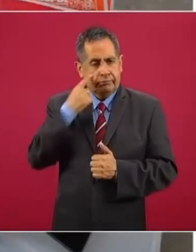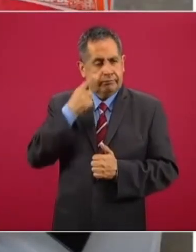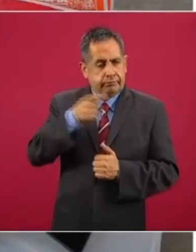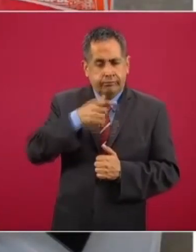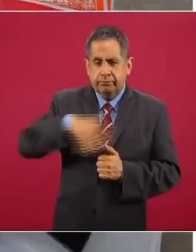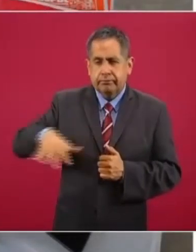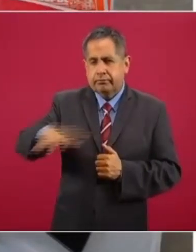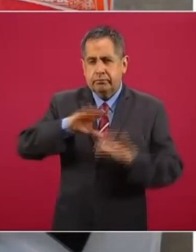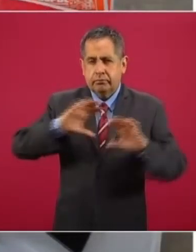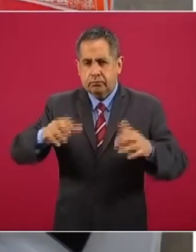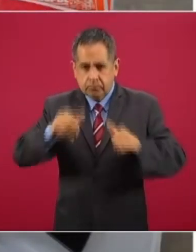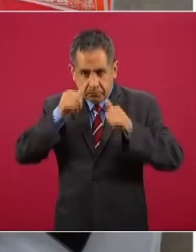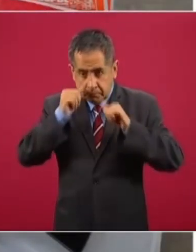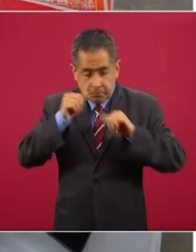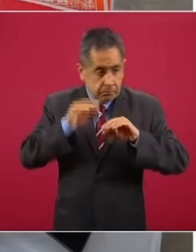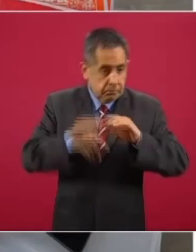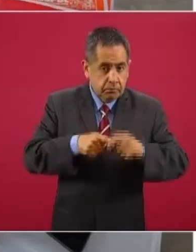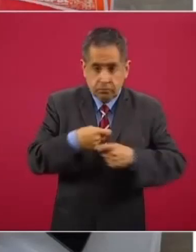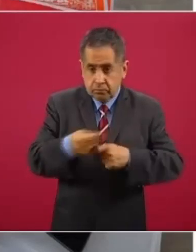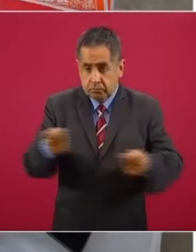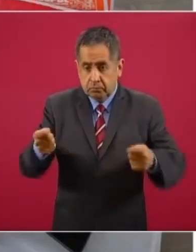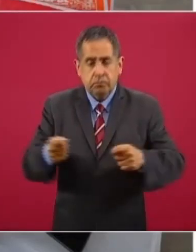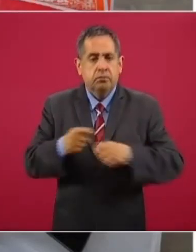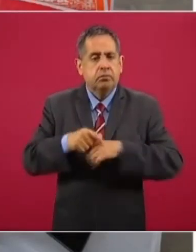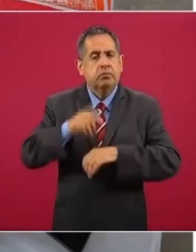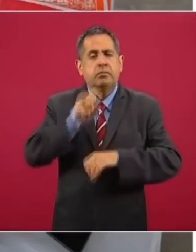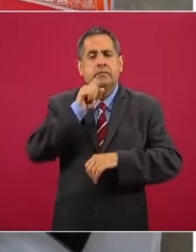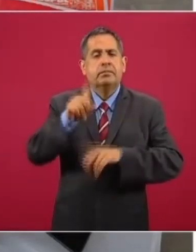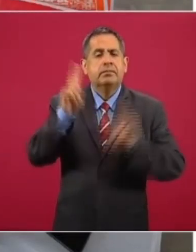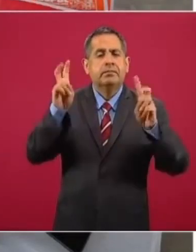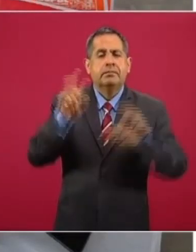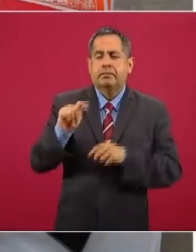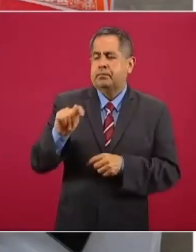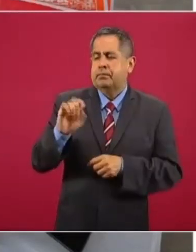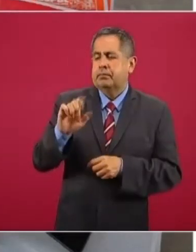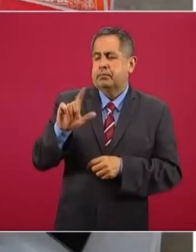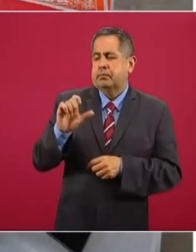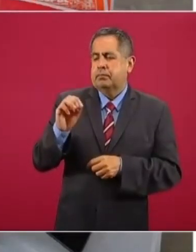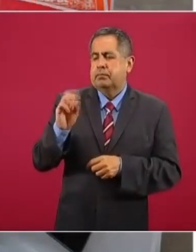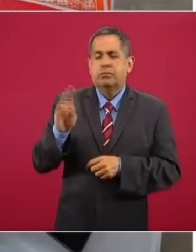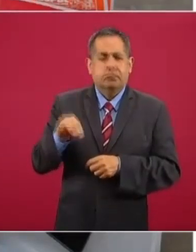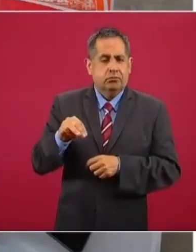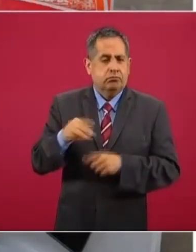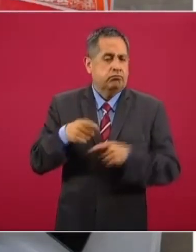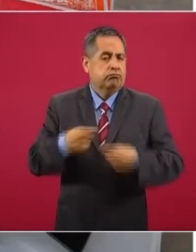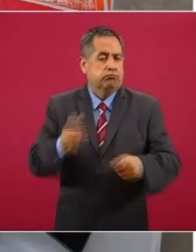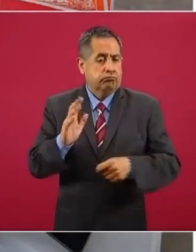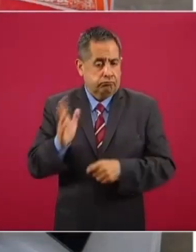las comunidades y el pago también en ventanilla de Telecom, son